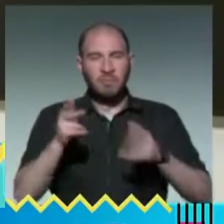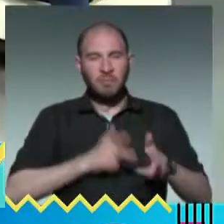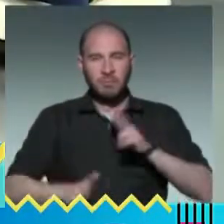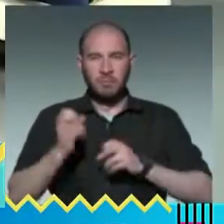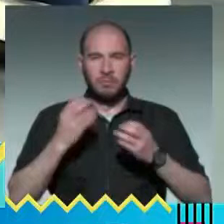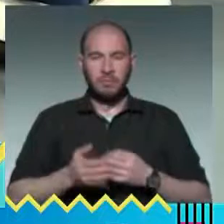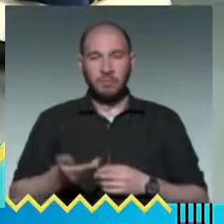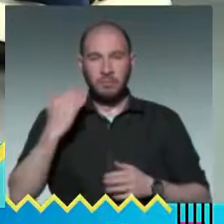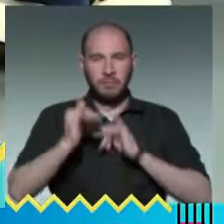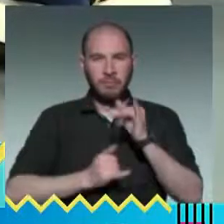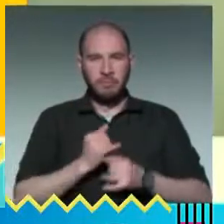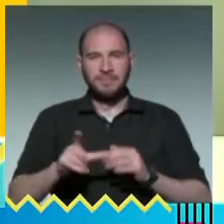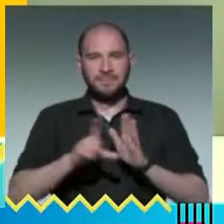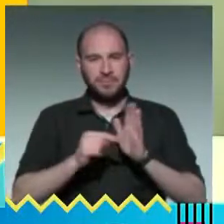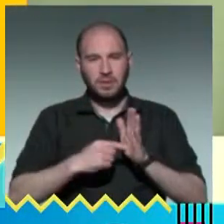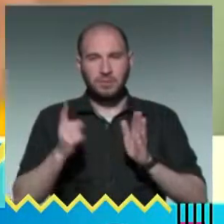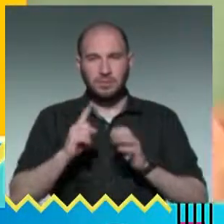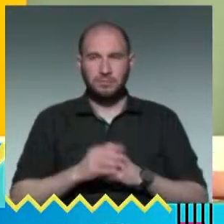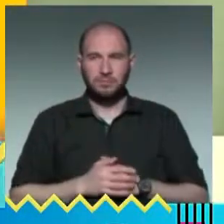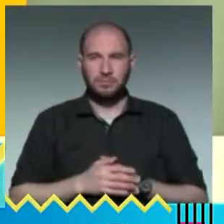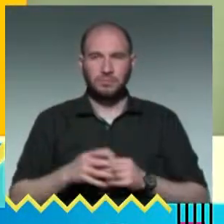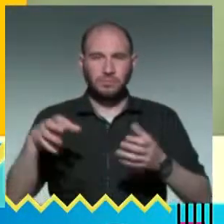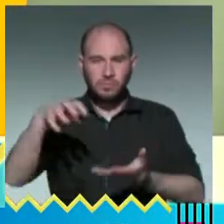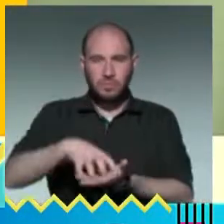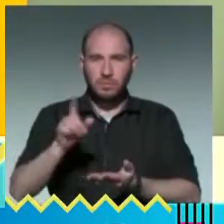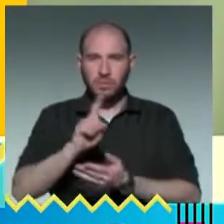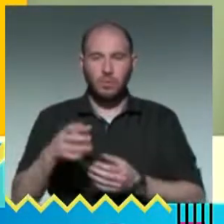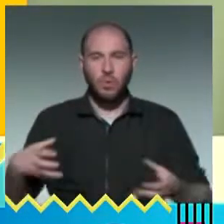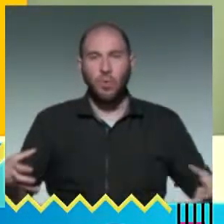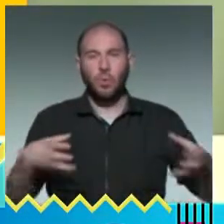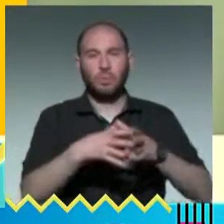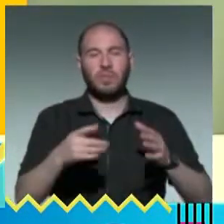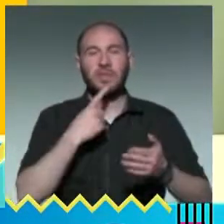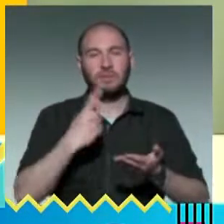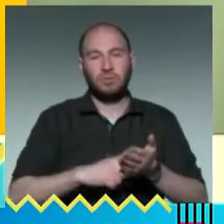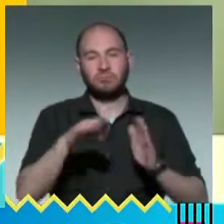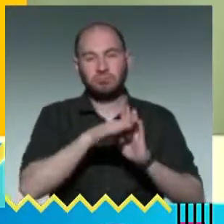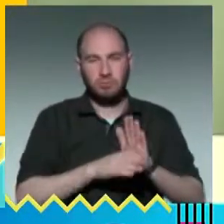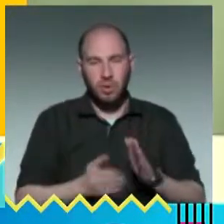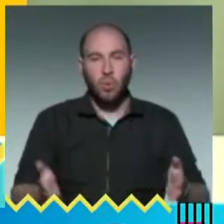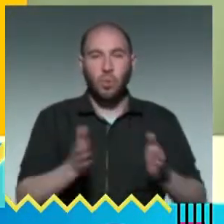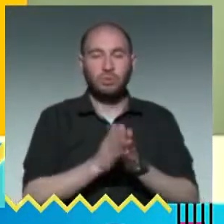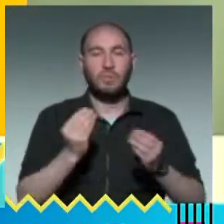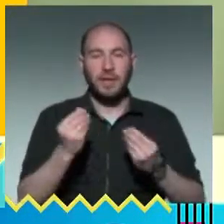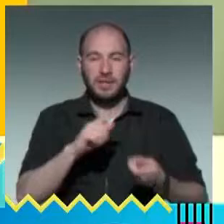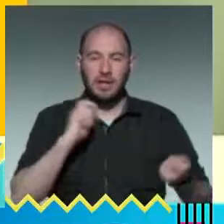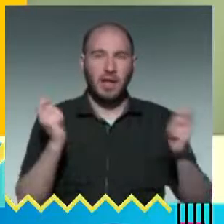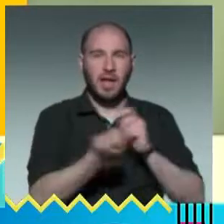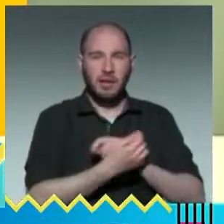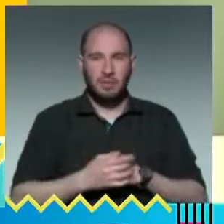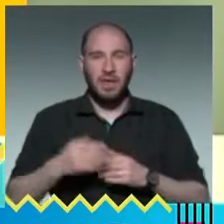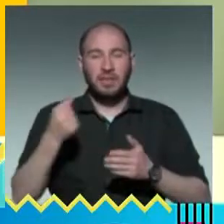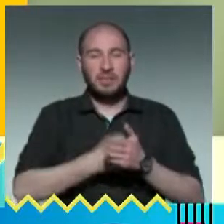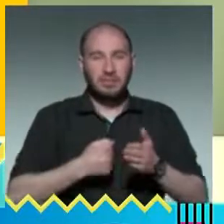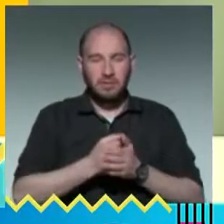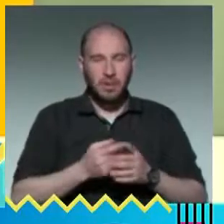porque, como decía, no es una ley, no es un ente, son un conjunto de medidas que estamos tomando en paralelo para poder dar un cambio con un